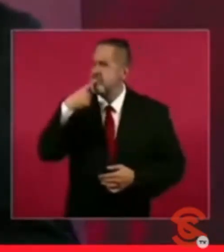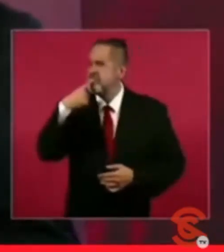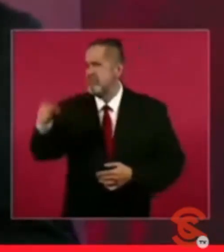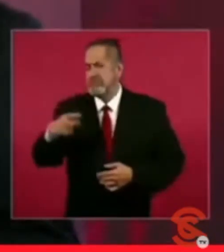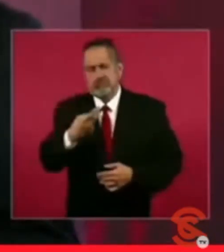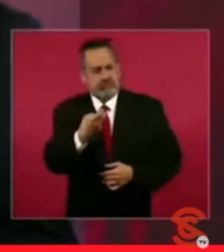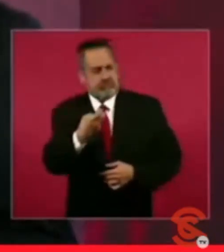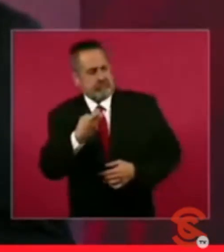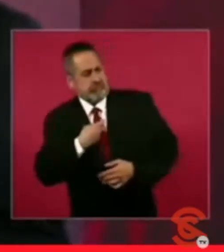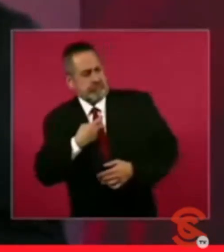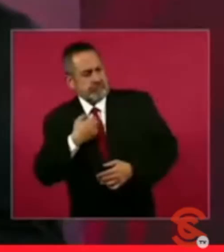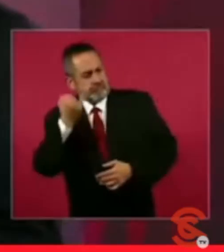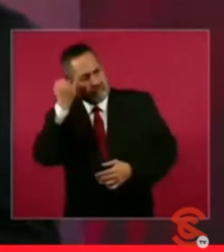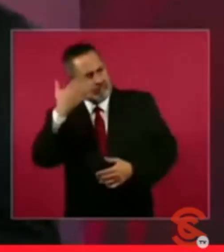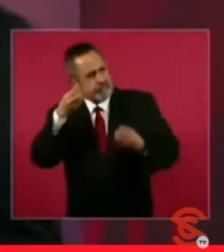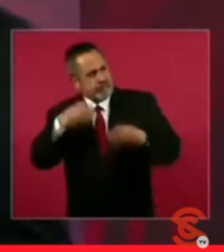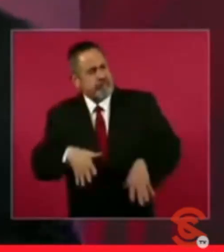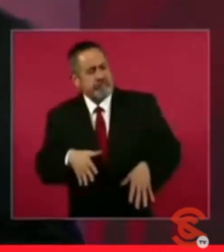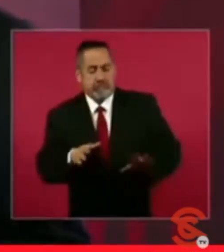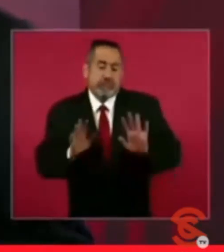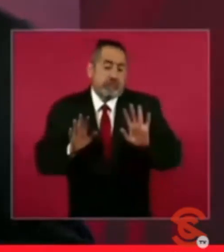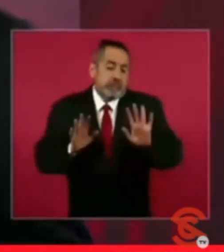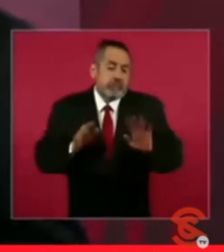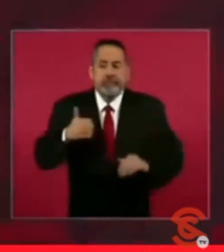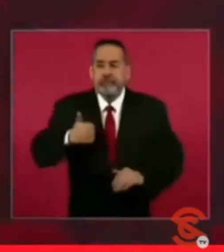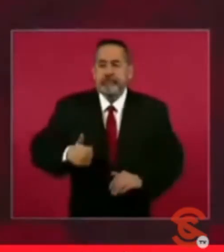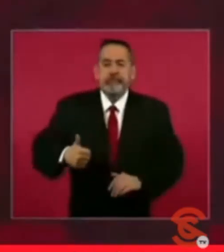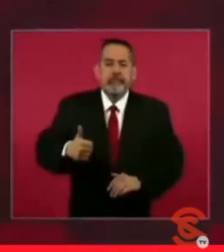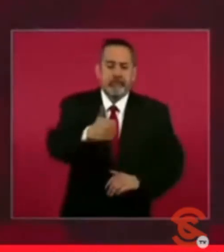te denuncio.